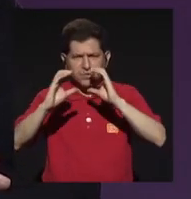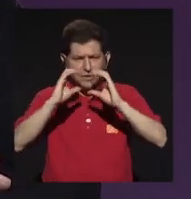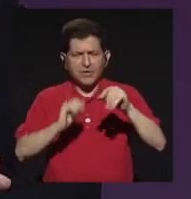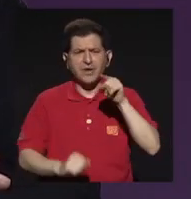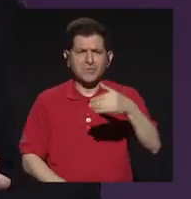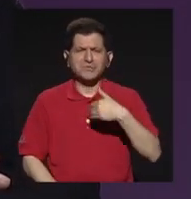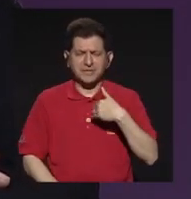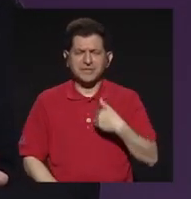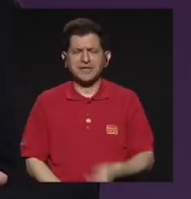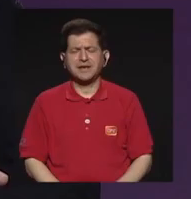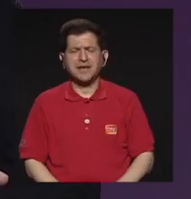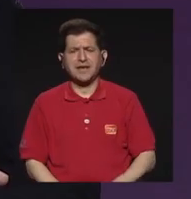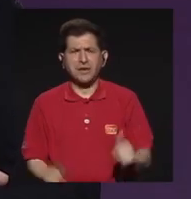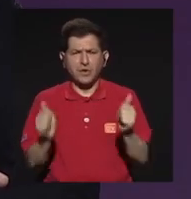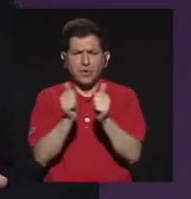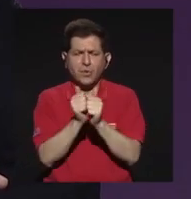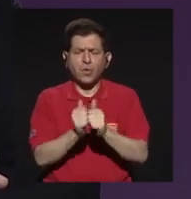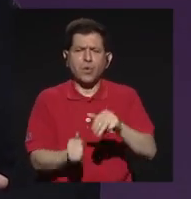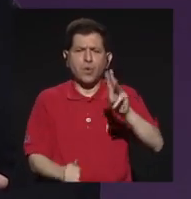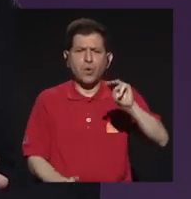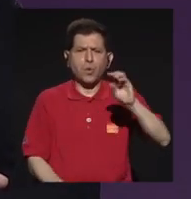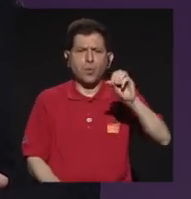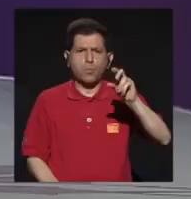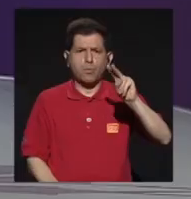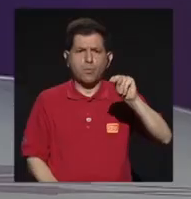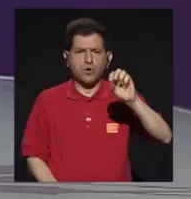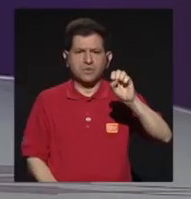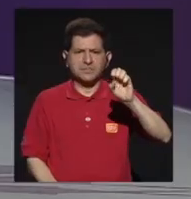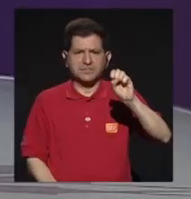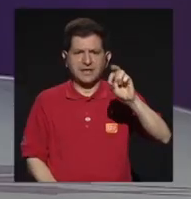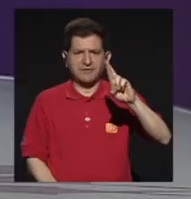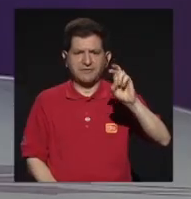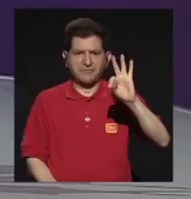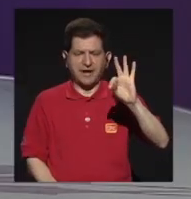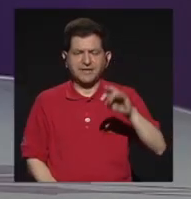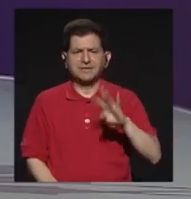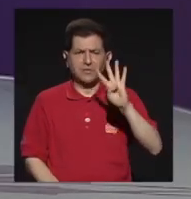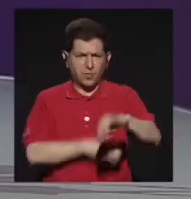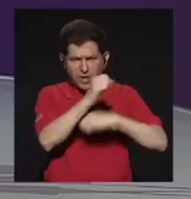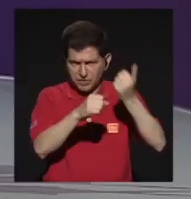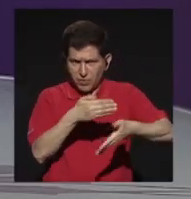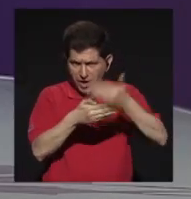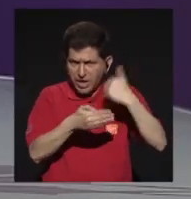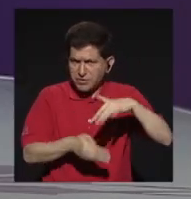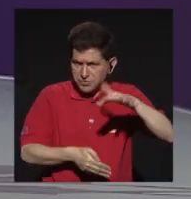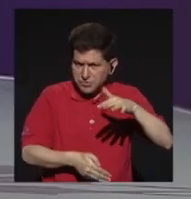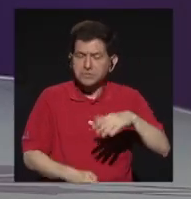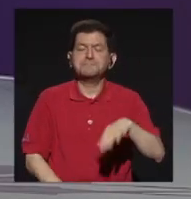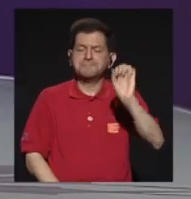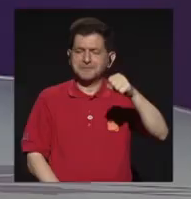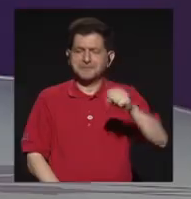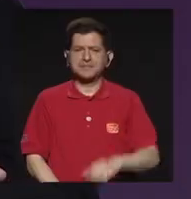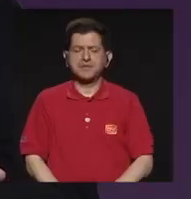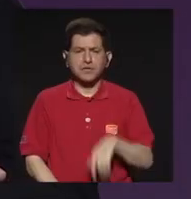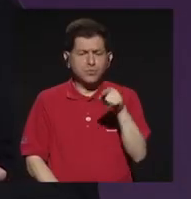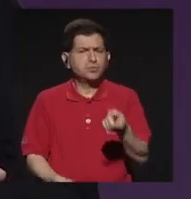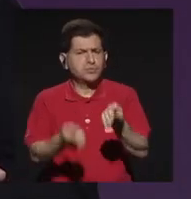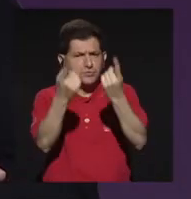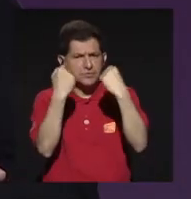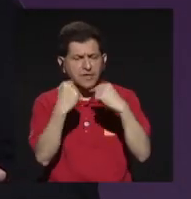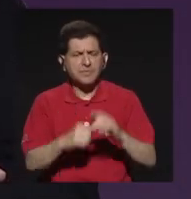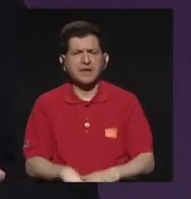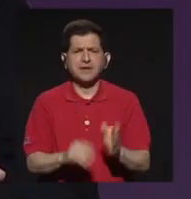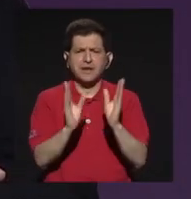todo esté con montserrat hace como cuatro años o algo así más américas esta vez tuve en este 'la